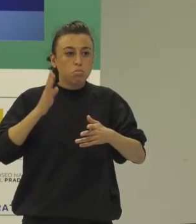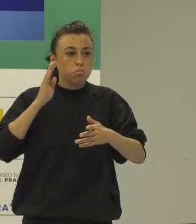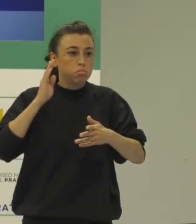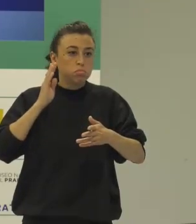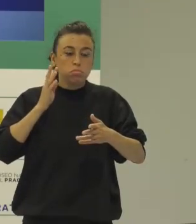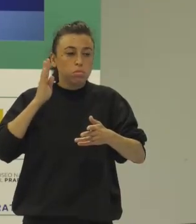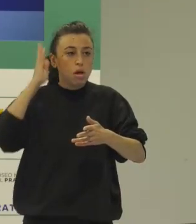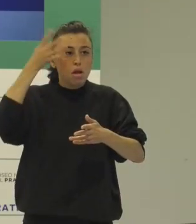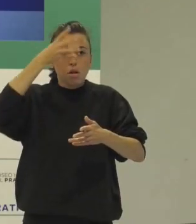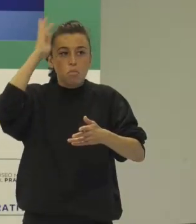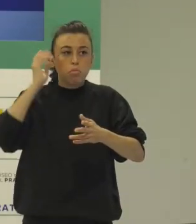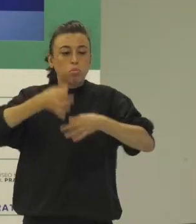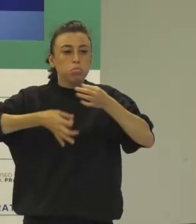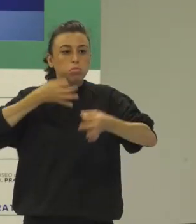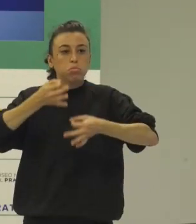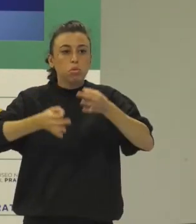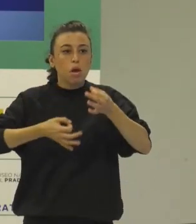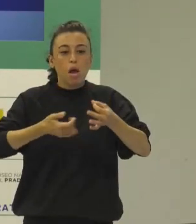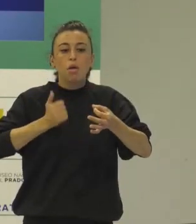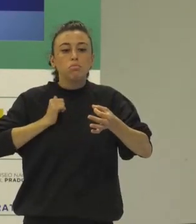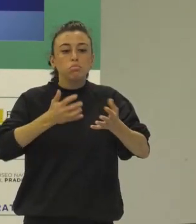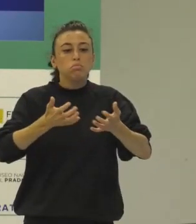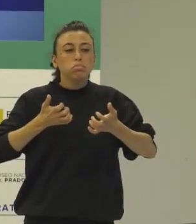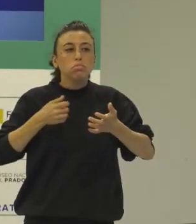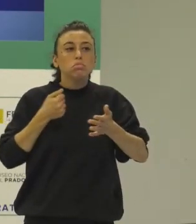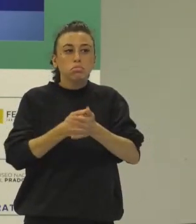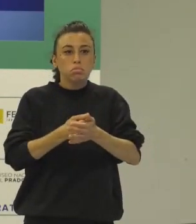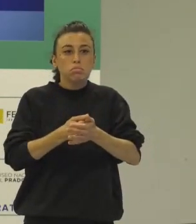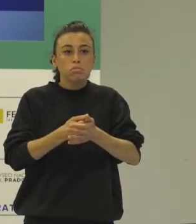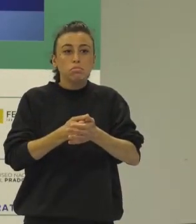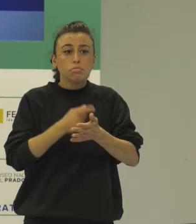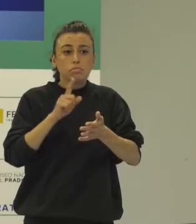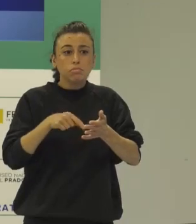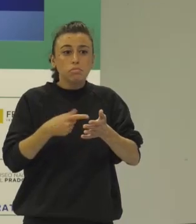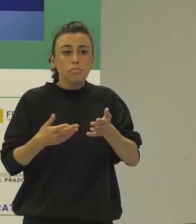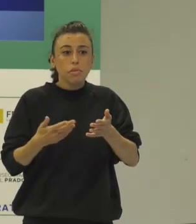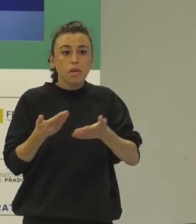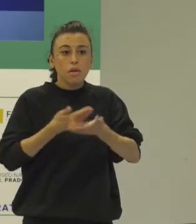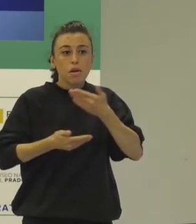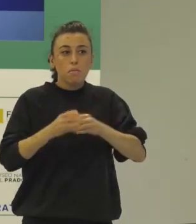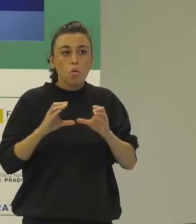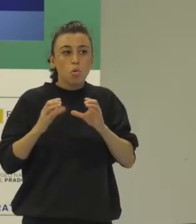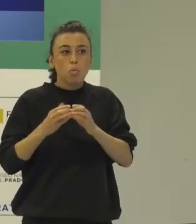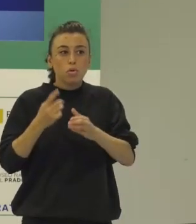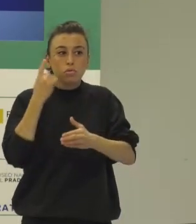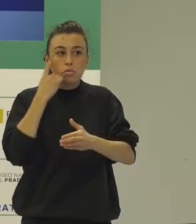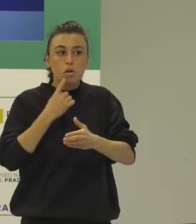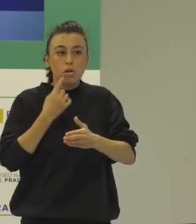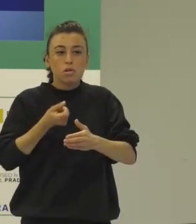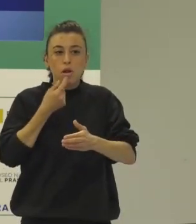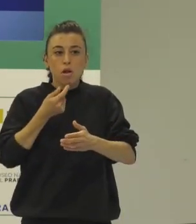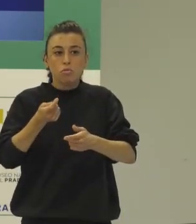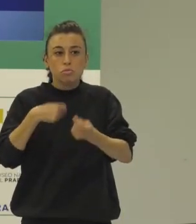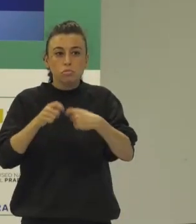hay la oligarquía tradicional está coludida con grupos de narcotraficantes y estructuras de poder